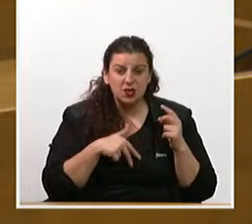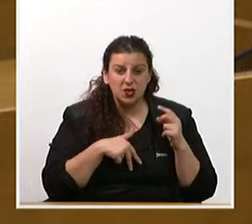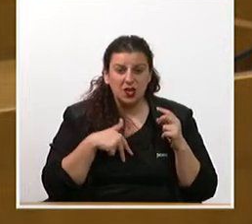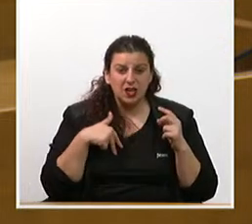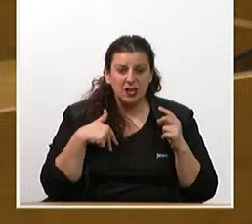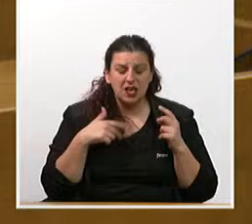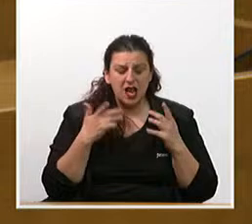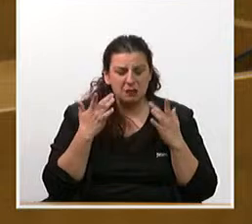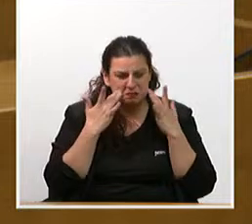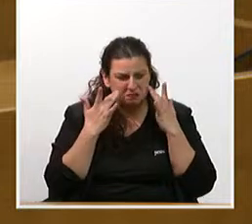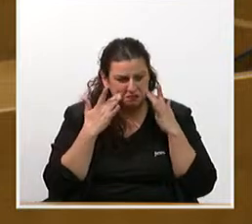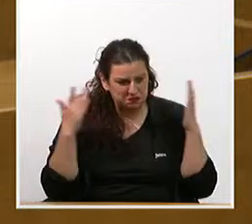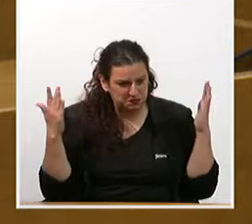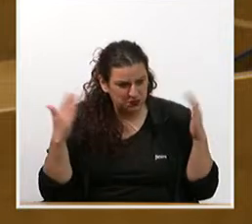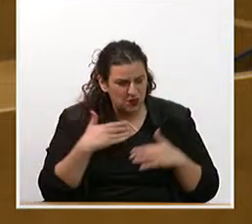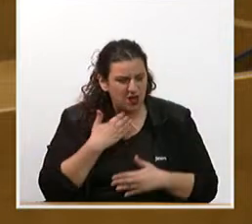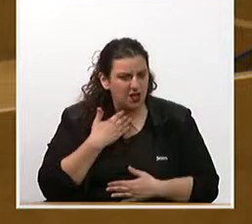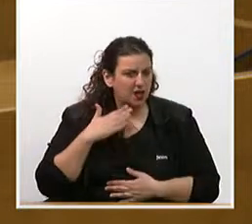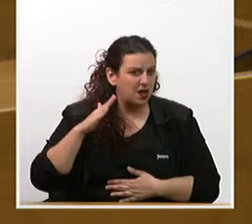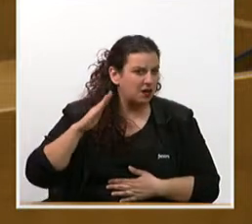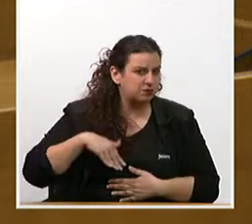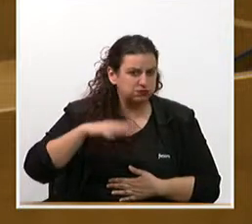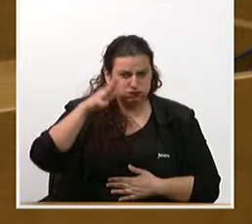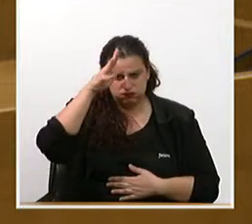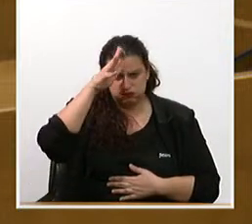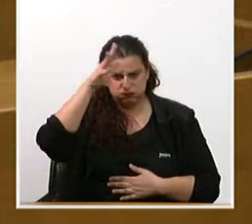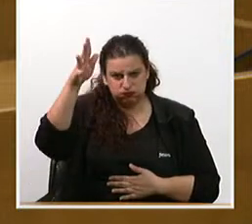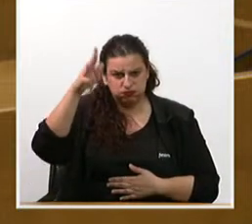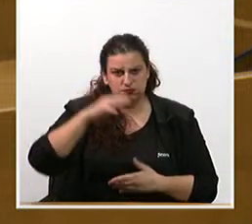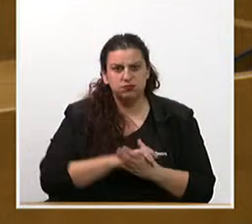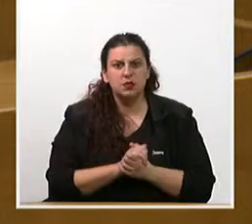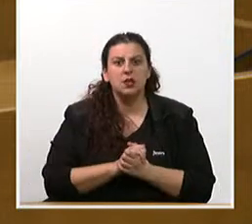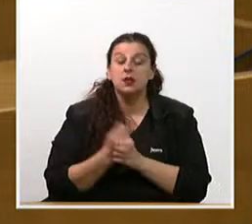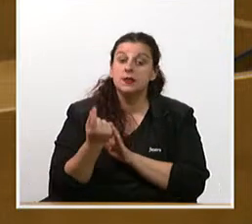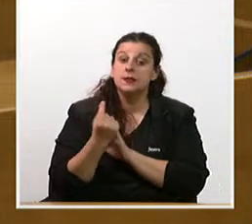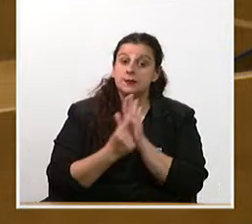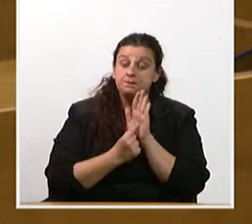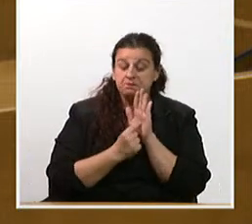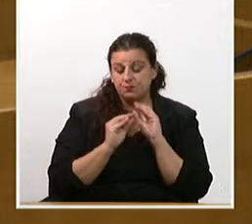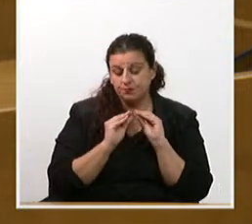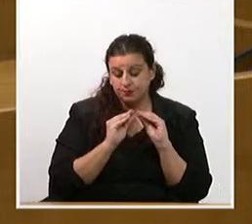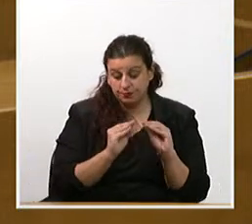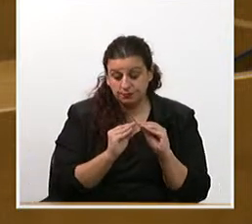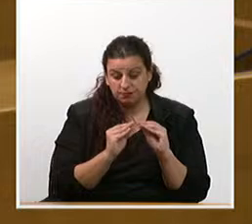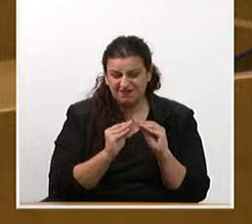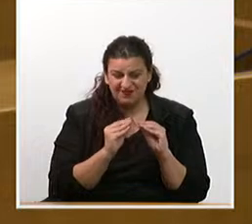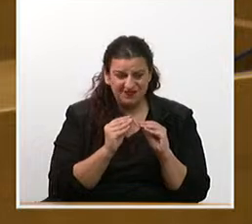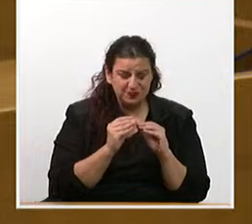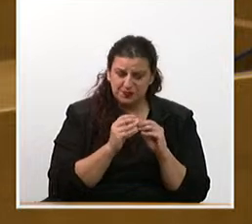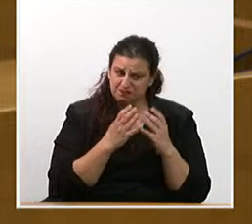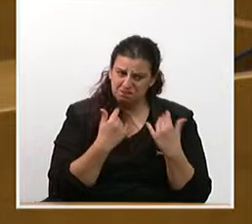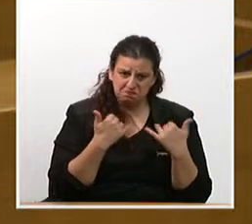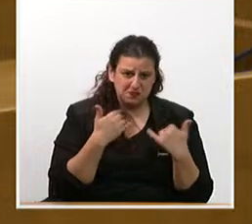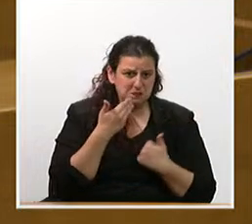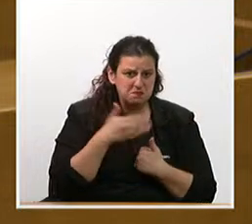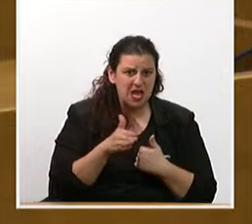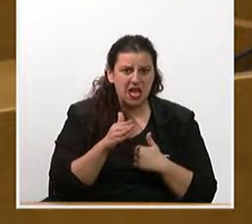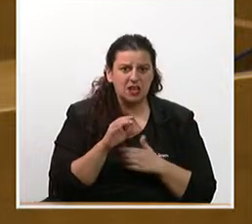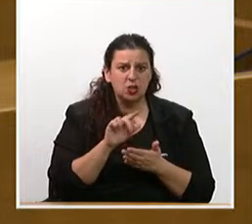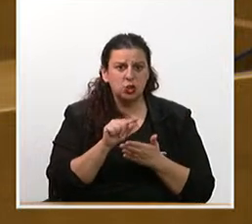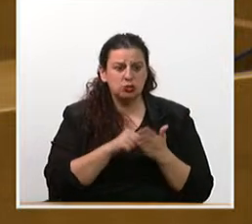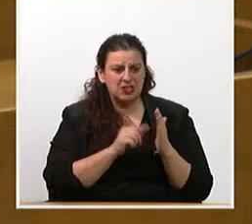descontento hío y hartazgo las condiciones materiales de la mayoría son muy malas la temporalidad y la